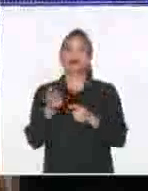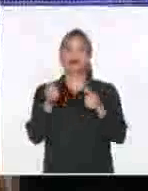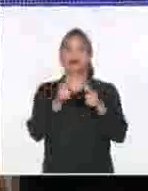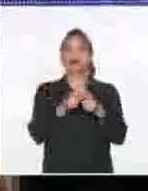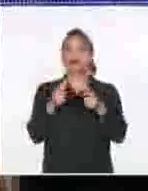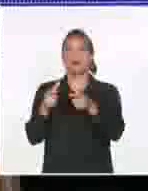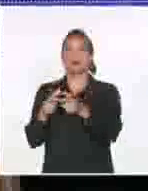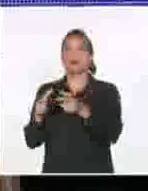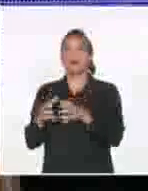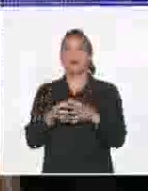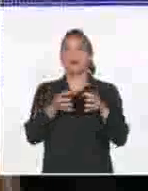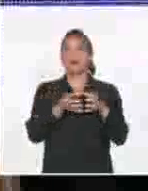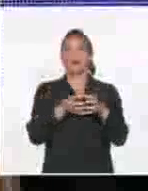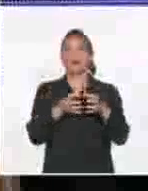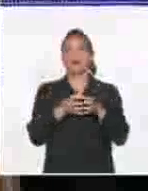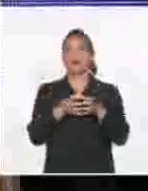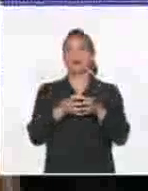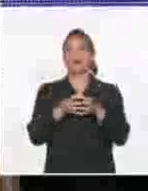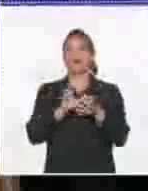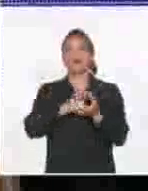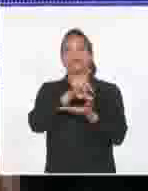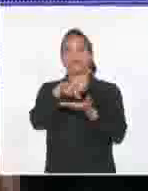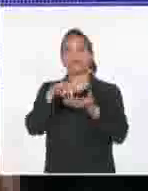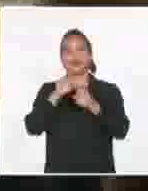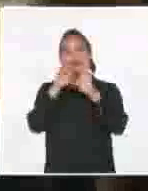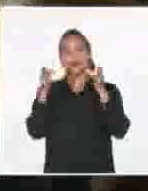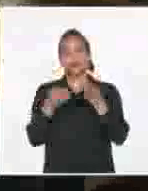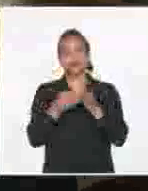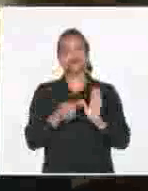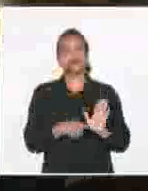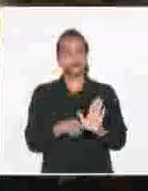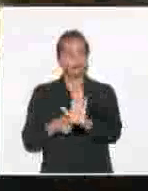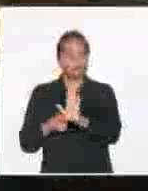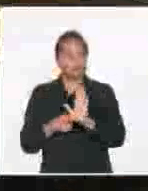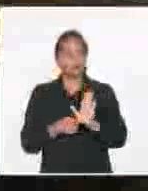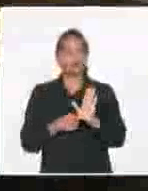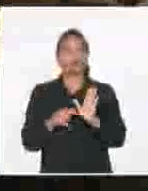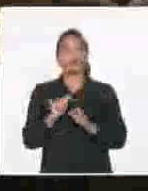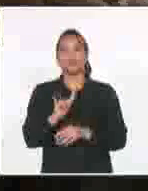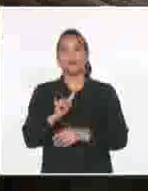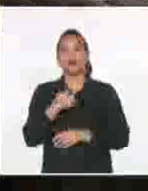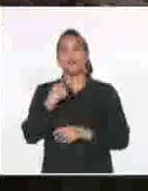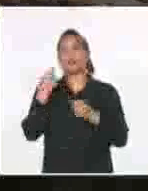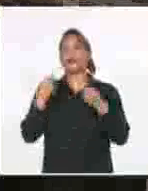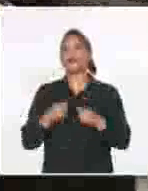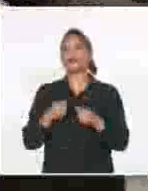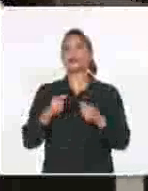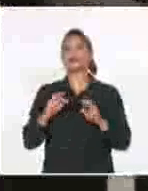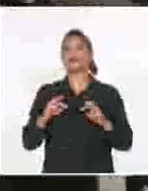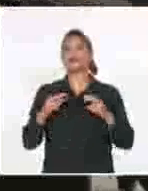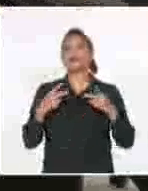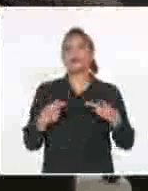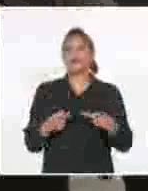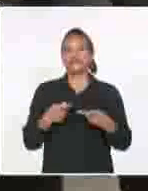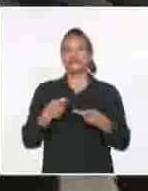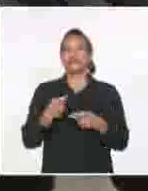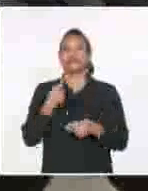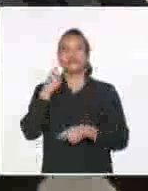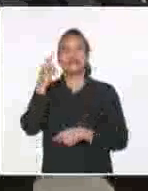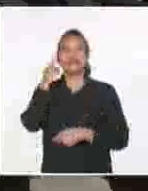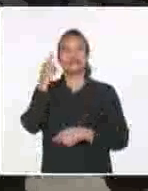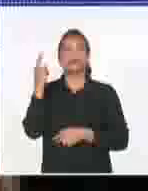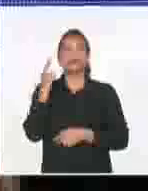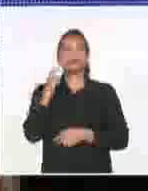estados en el mundo. Y habría que insistir en ese memorando